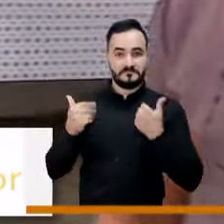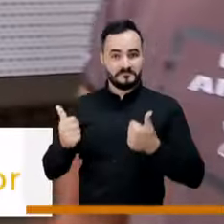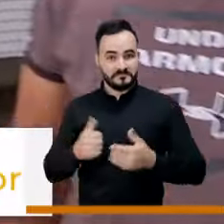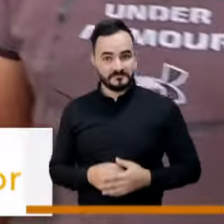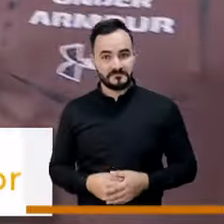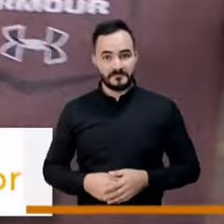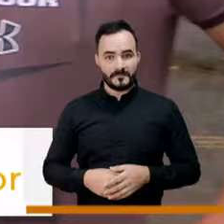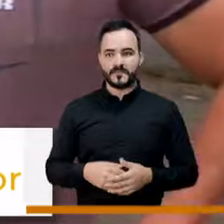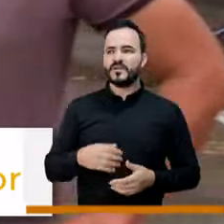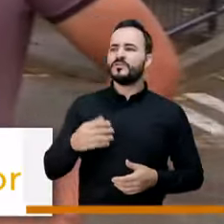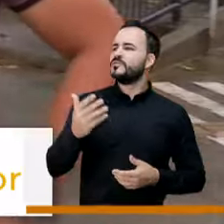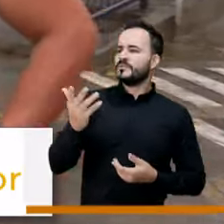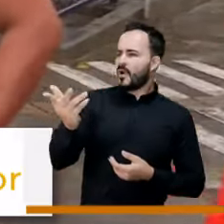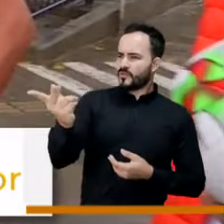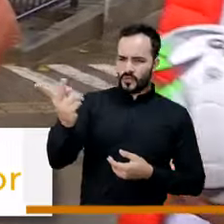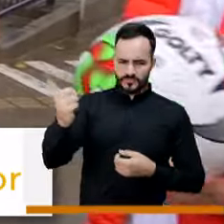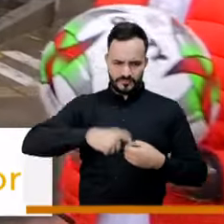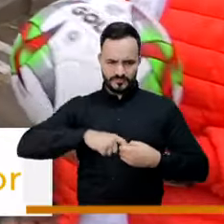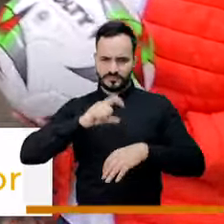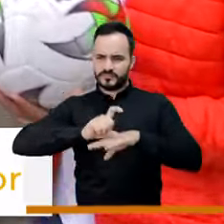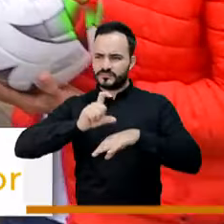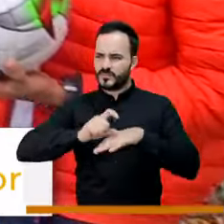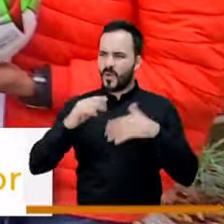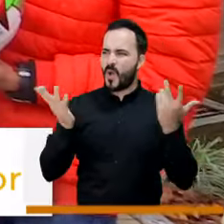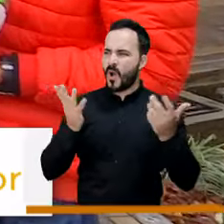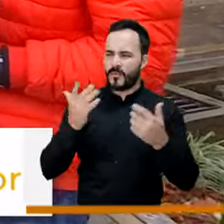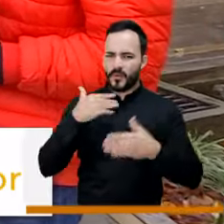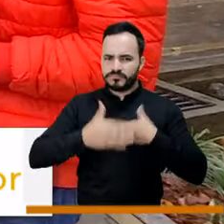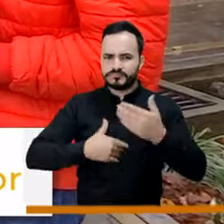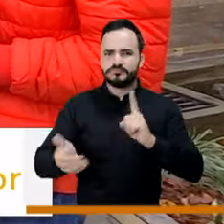a pertenecer a esta corporación Sueños Down?